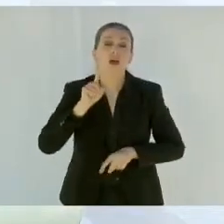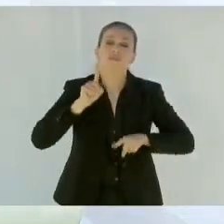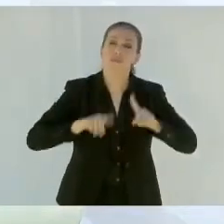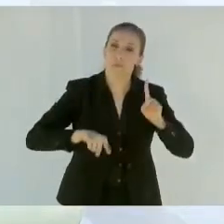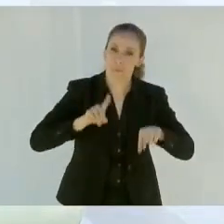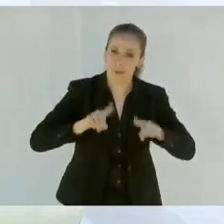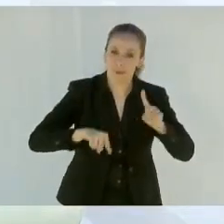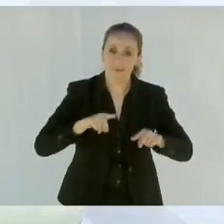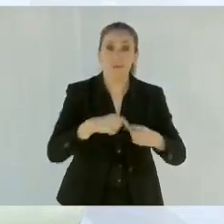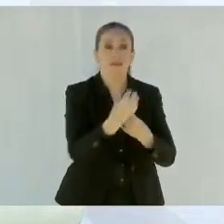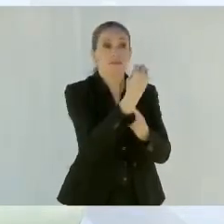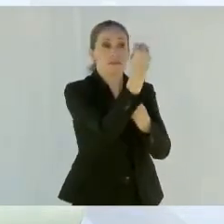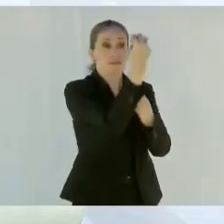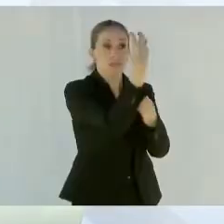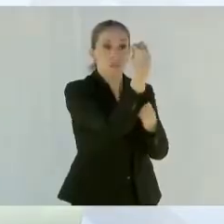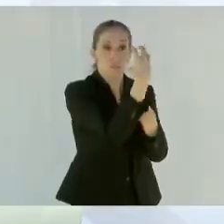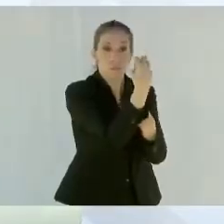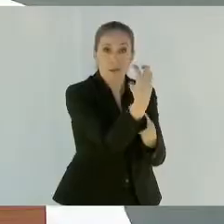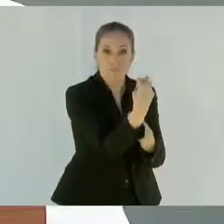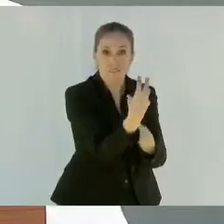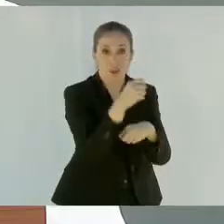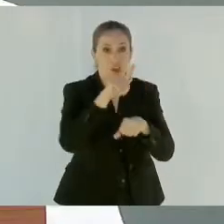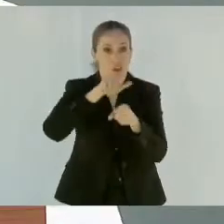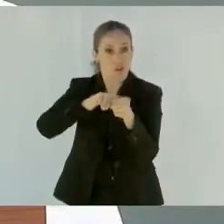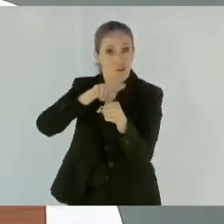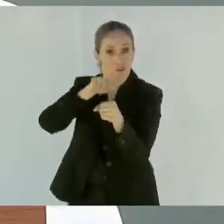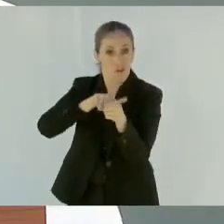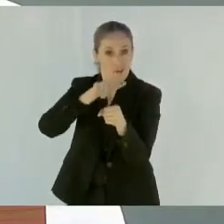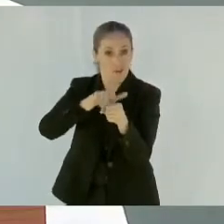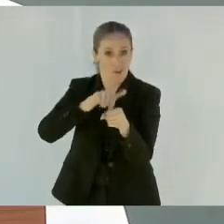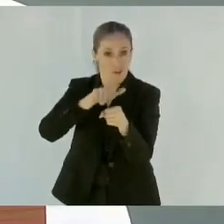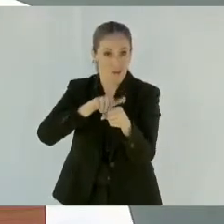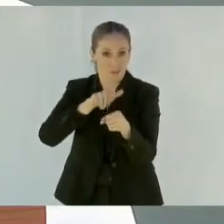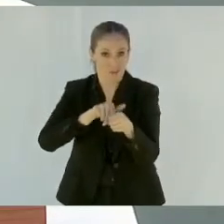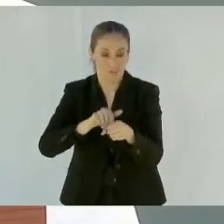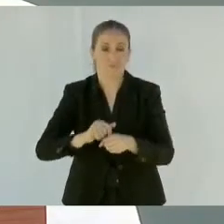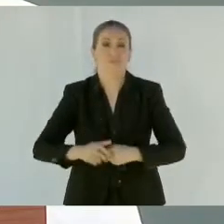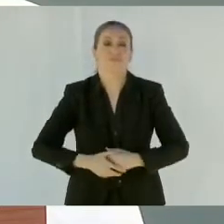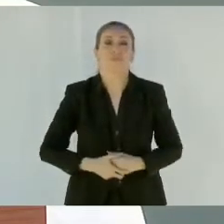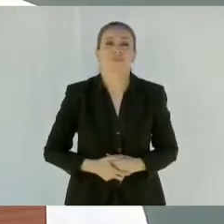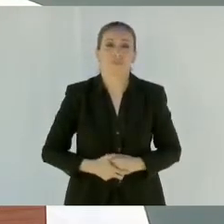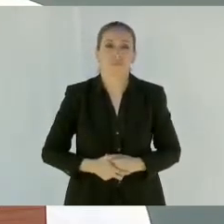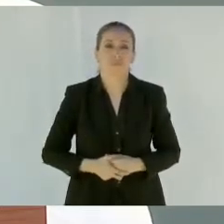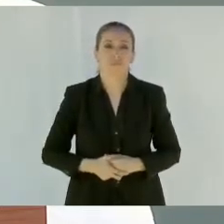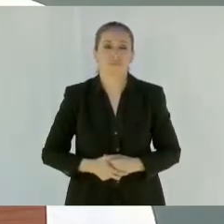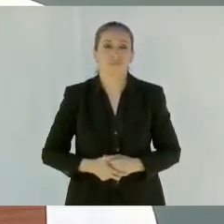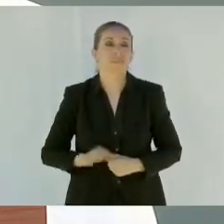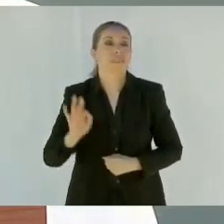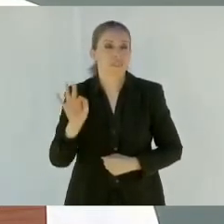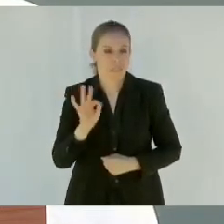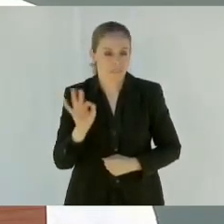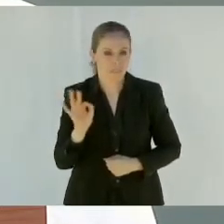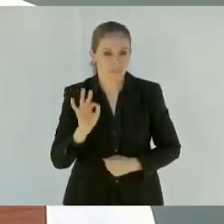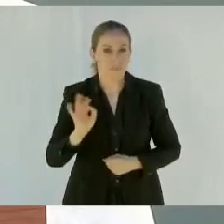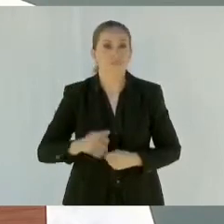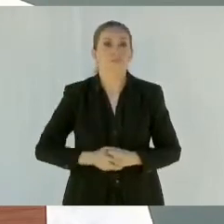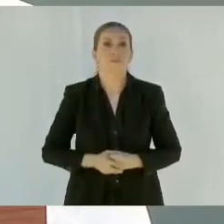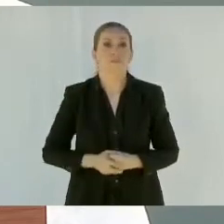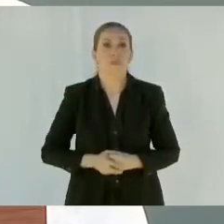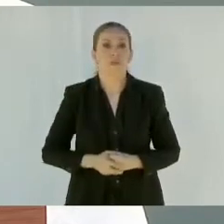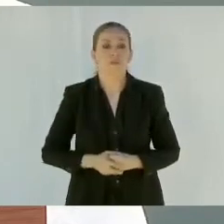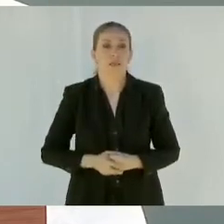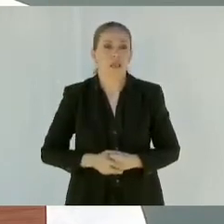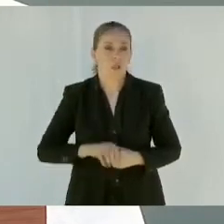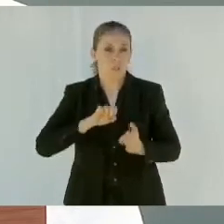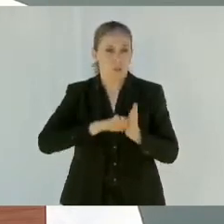de casos lo permita. Si ya se llega, como